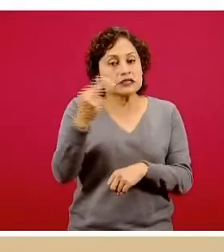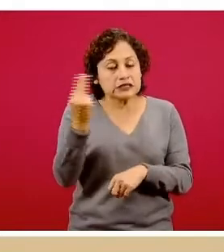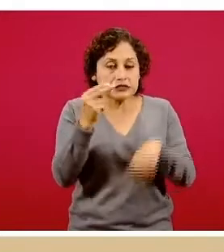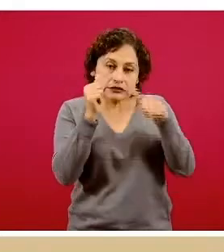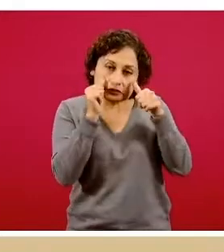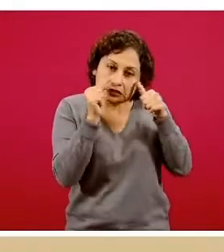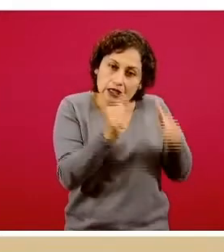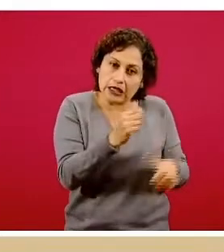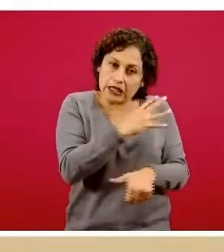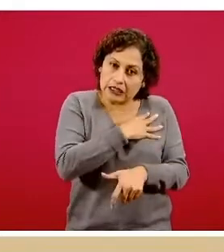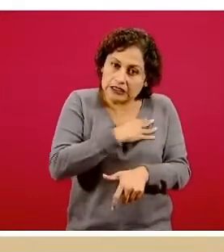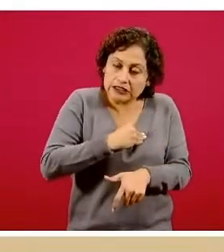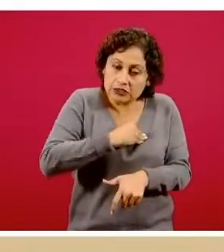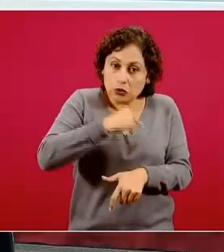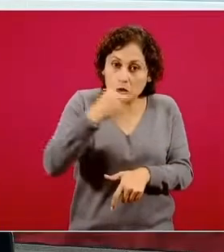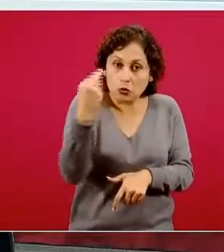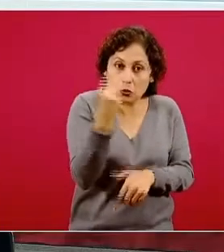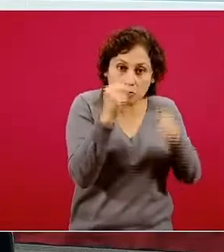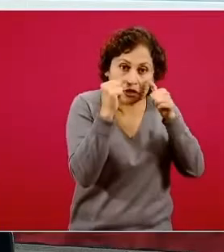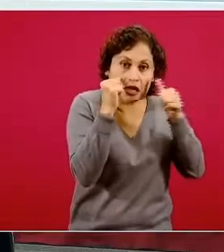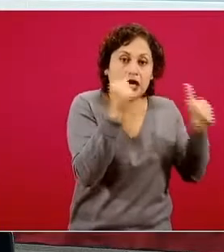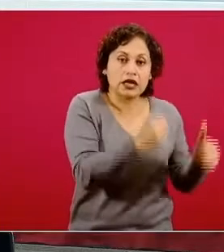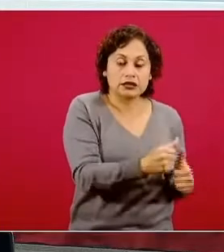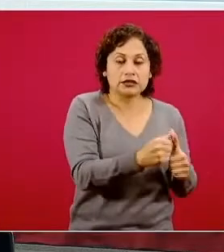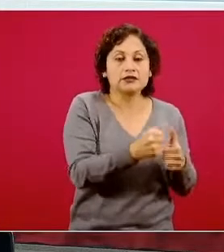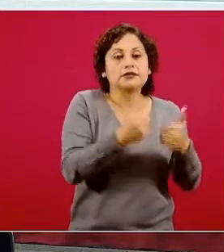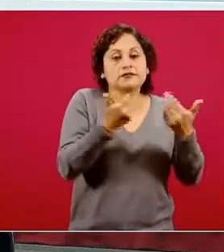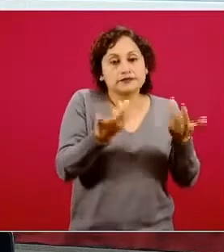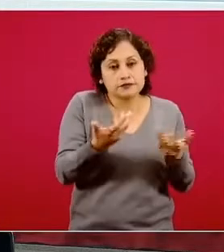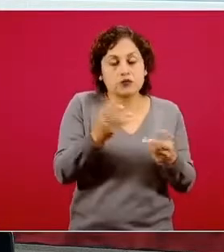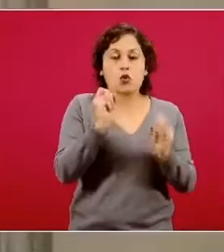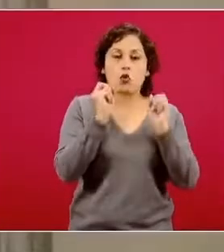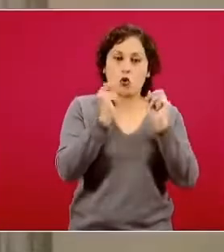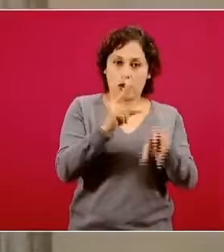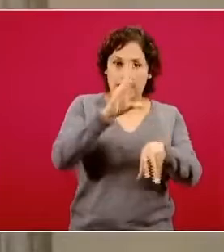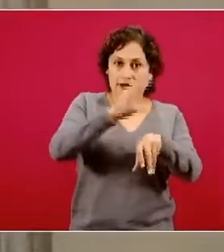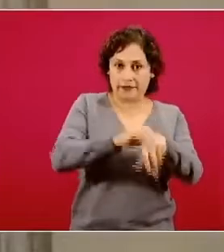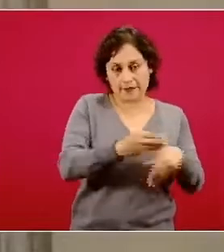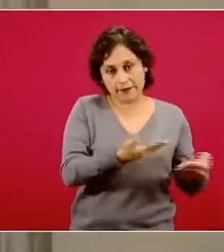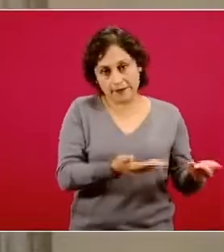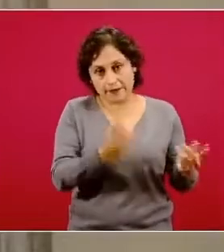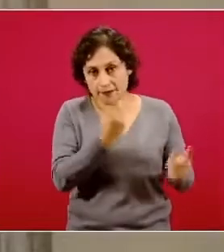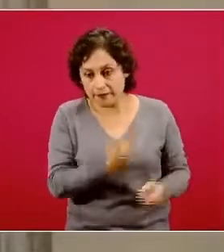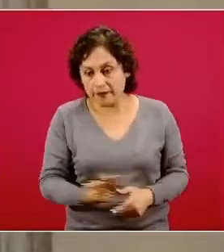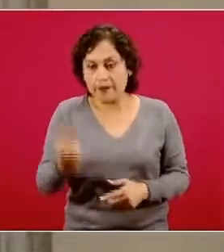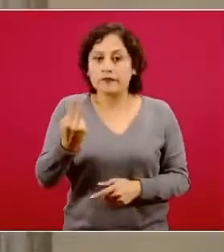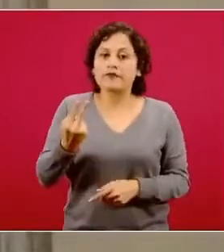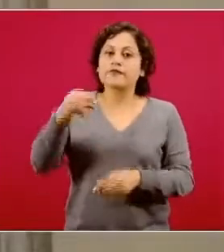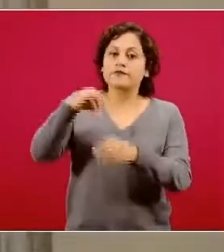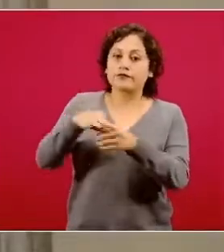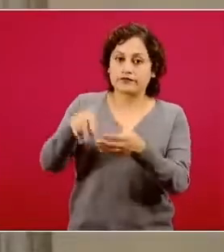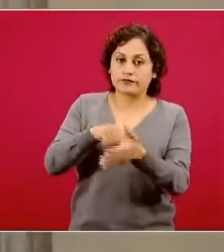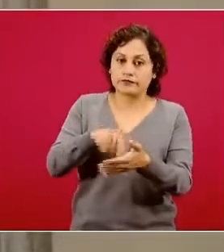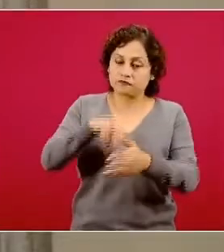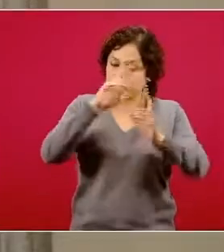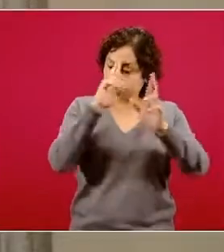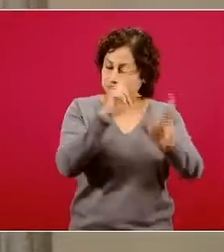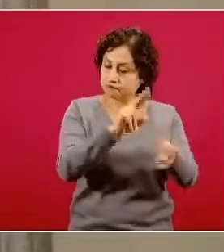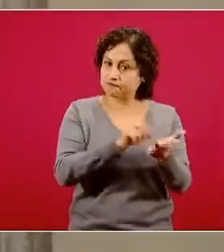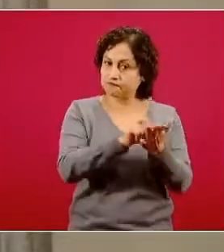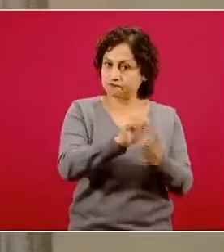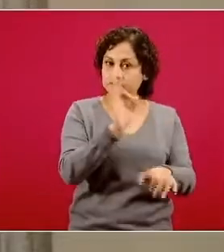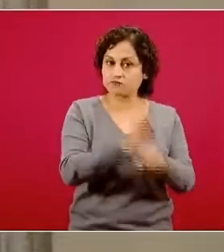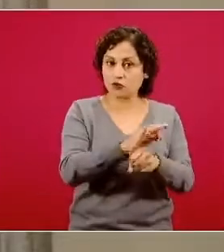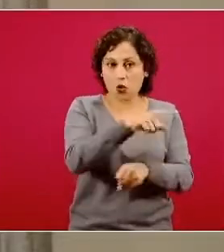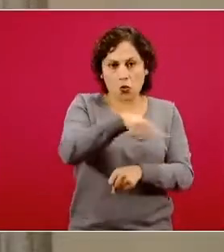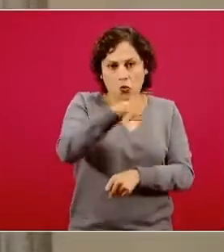tiempo con ellas o con ellos, pueden acudir a votar con sus hijos o hijas. Hay que respetarles ese derecho. Ellas y ellos sabrán también